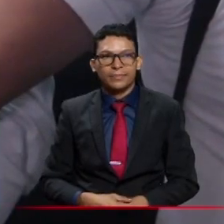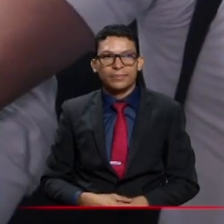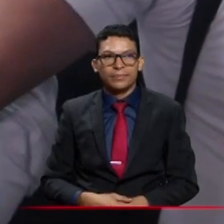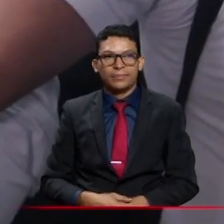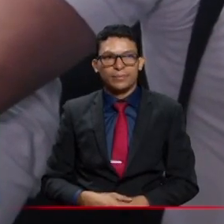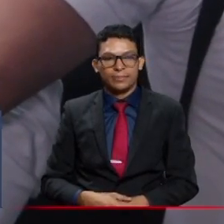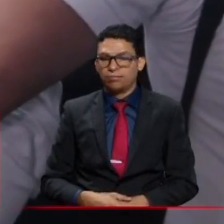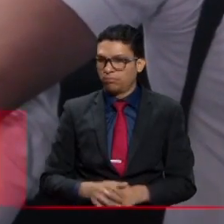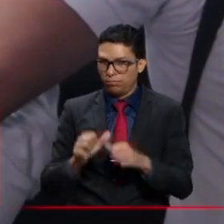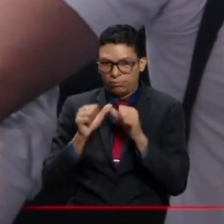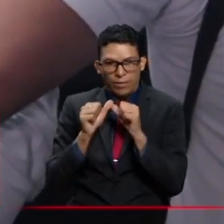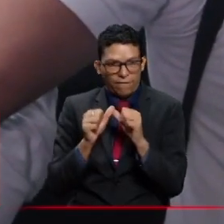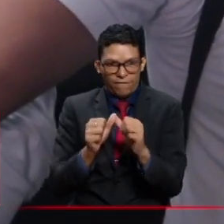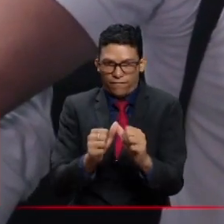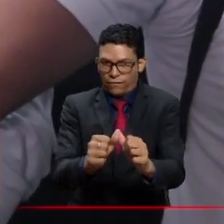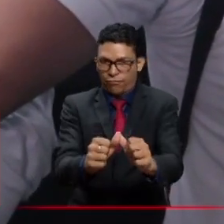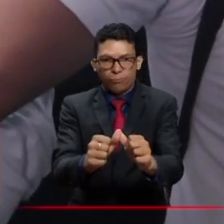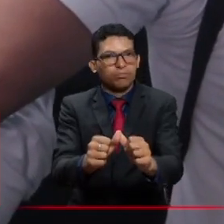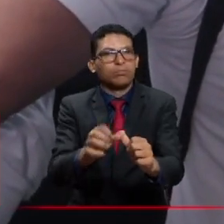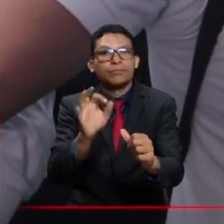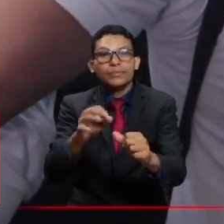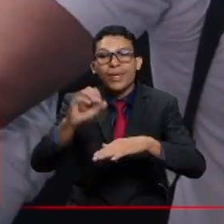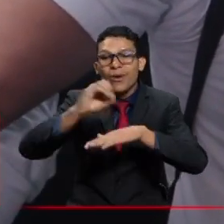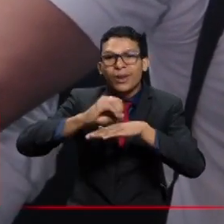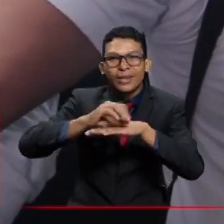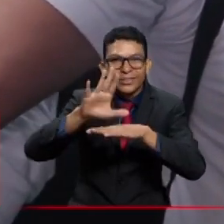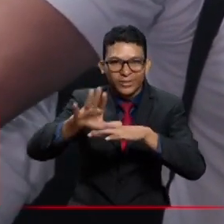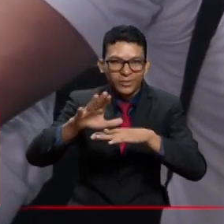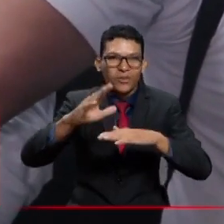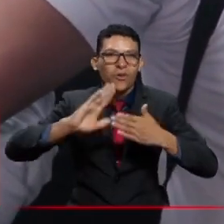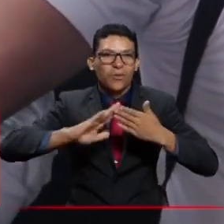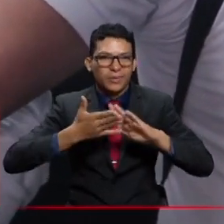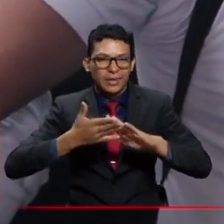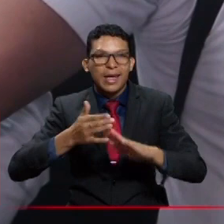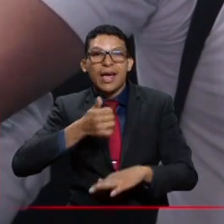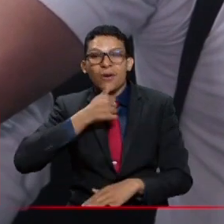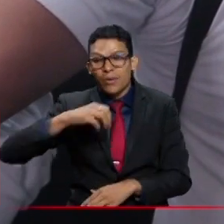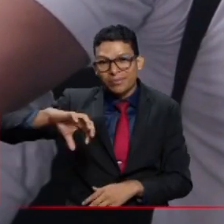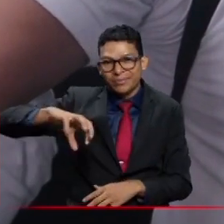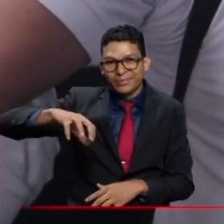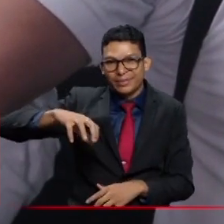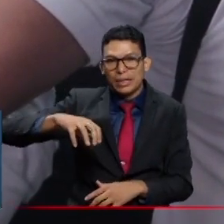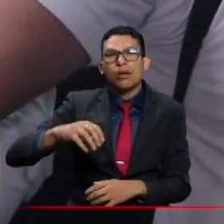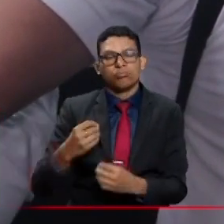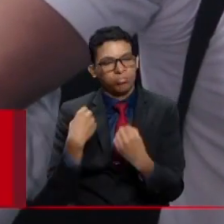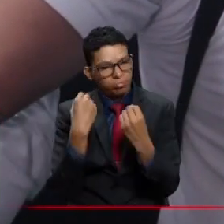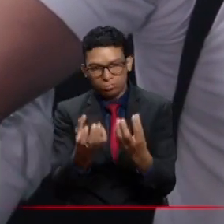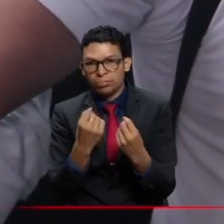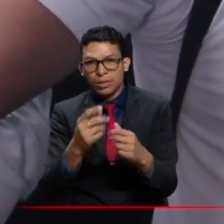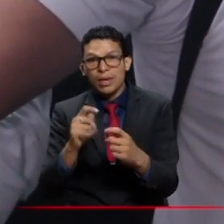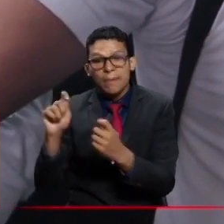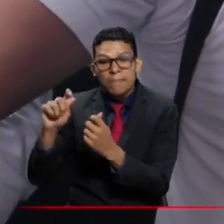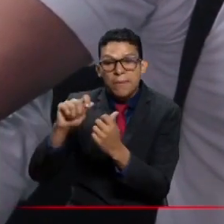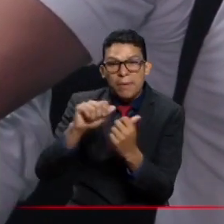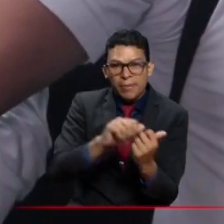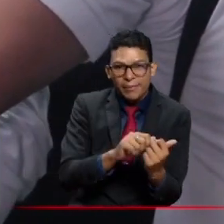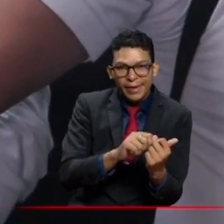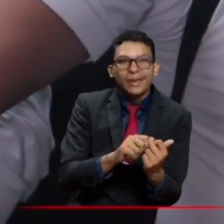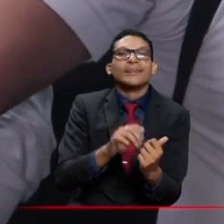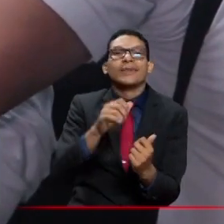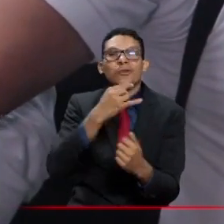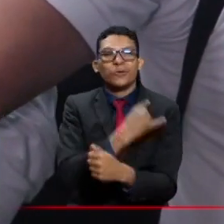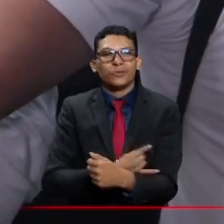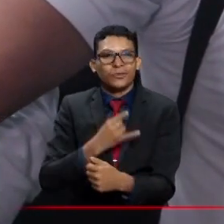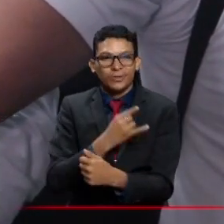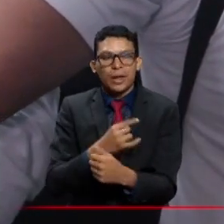Será permanente para que las organizaciones comunitarias de agua sepan que cuentan con los recursos de subsidios a los usuarios